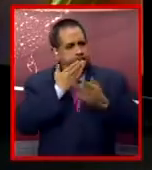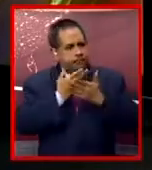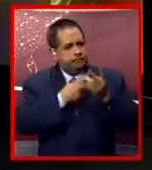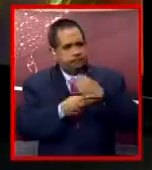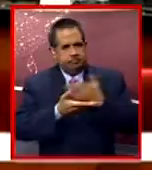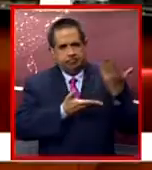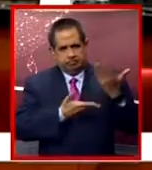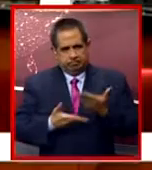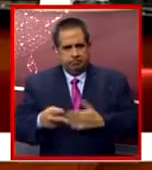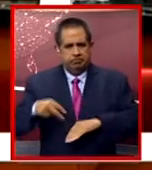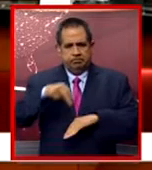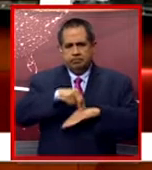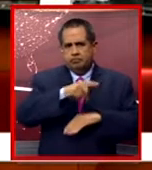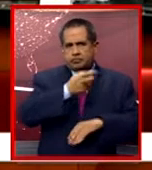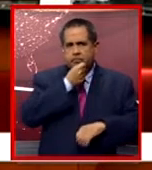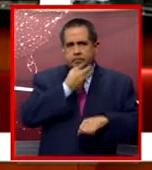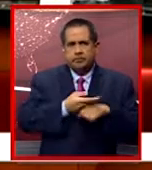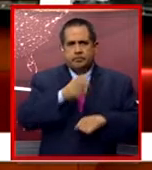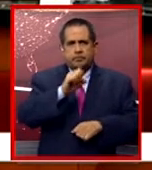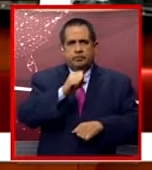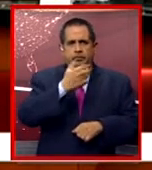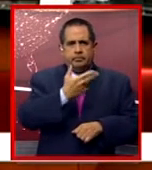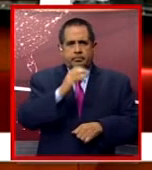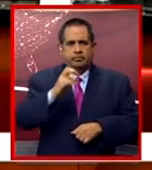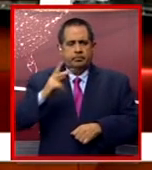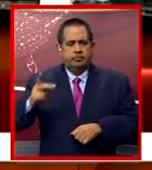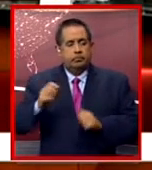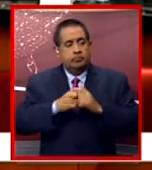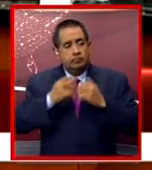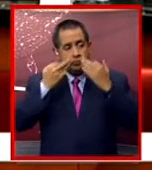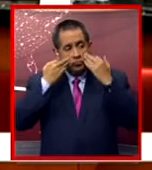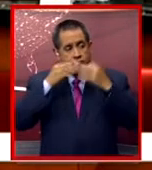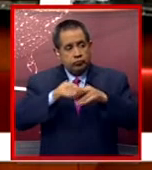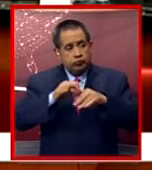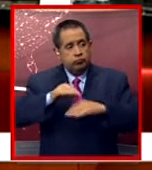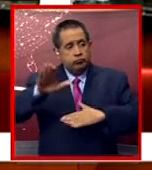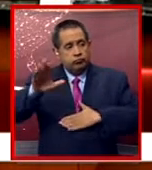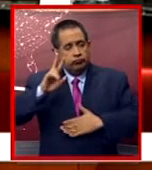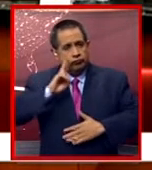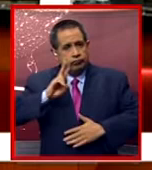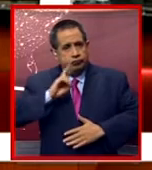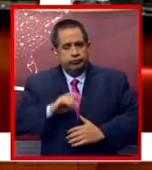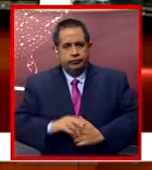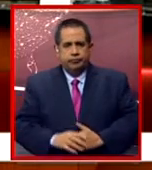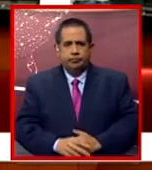de la Secretaría de Hacienda y Crédito Público y le tomó la protesta de ley.